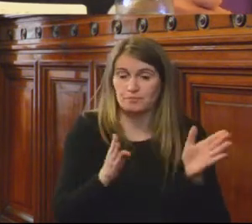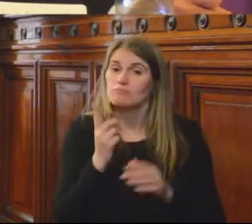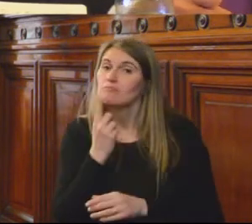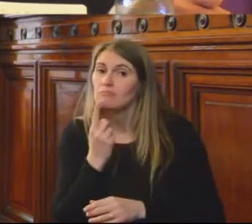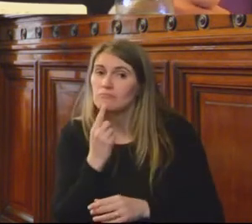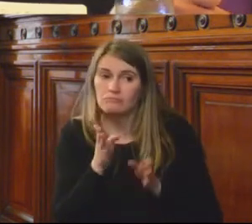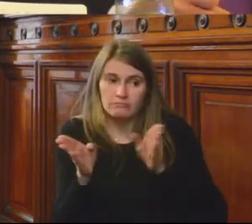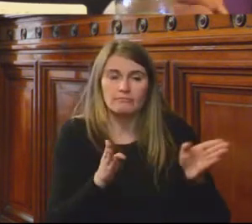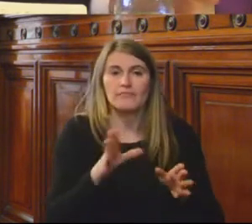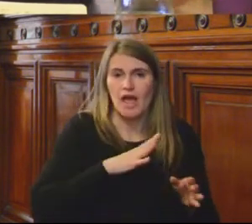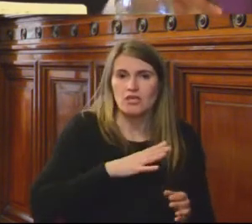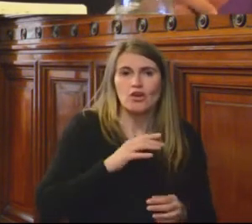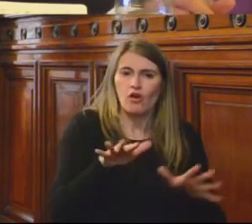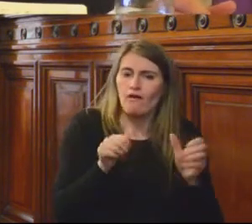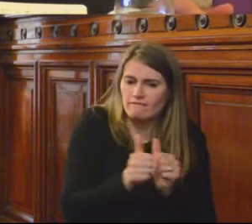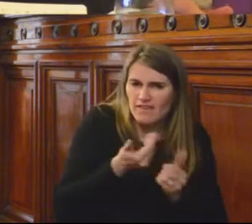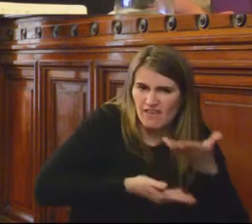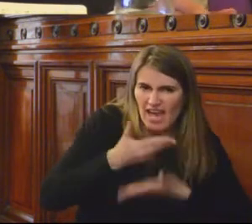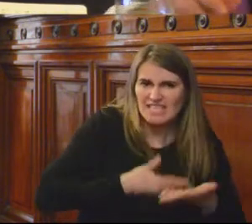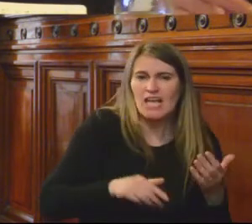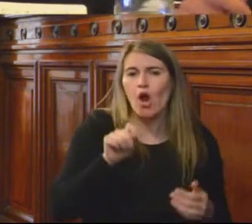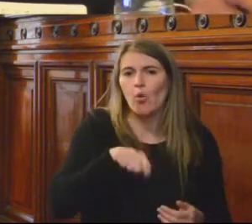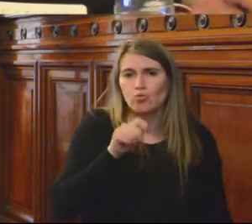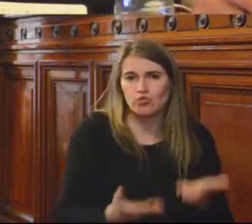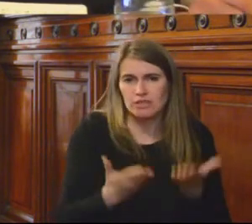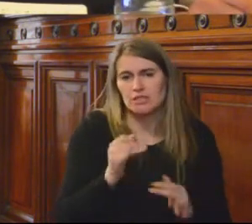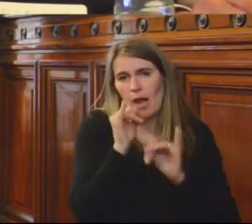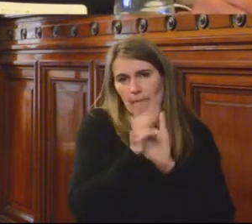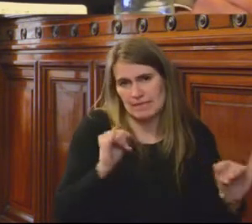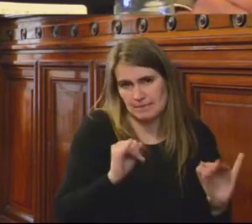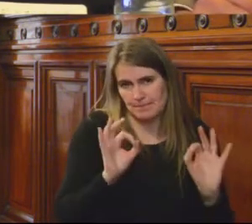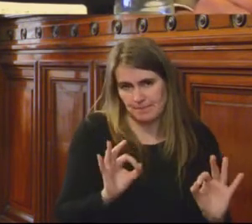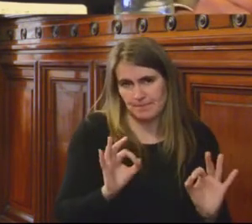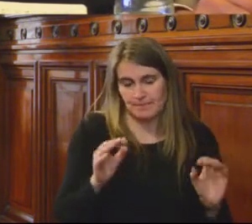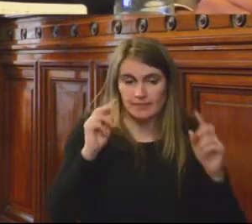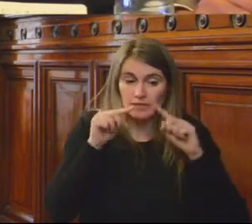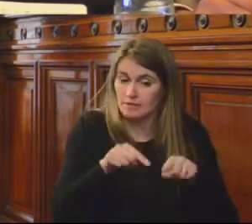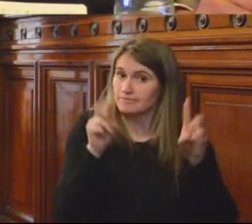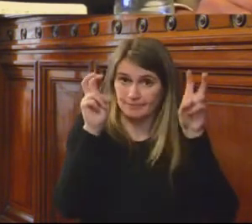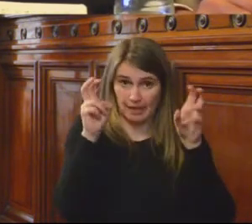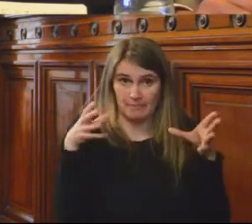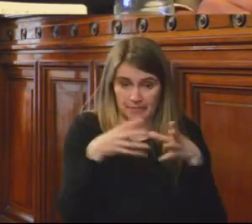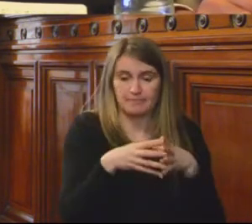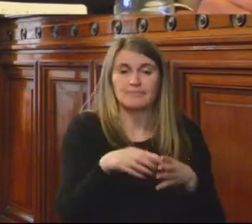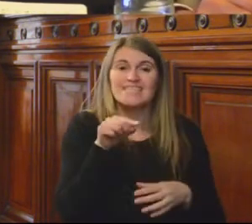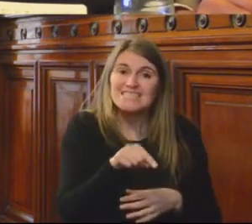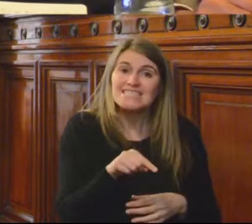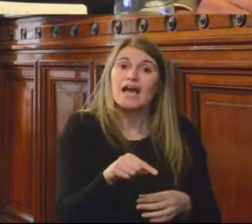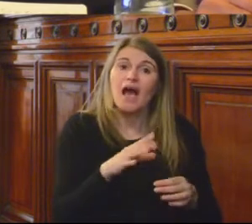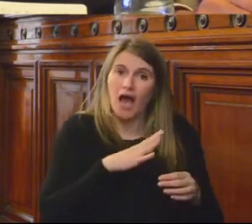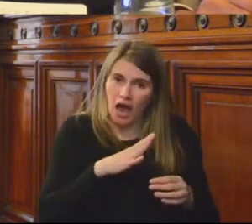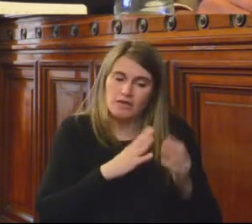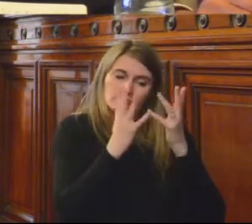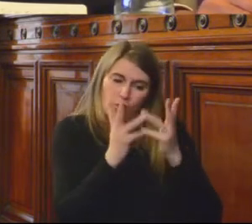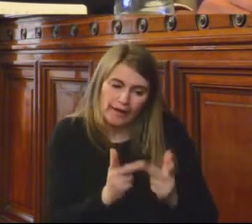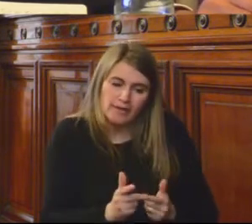convivencia, justicia y paz, que es el tema que nos atañe el día de hoy en esta sesión, en esta audiencia. Estas políticas, que denominamos